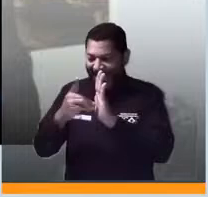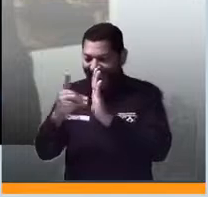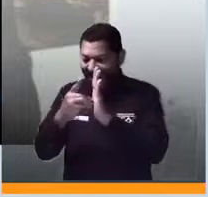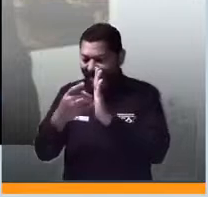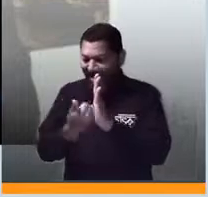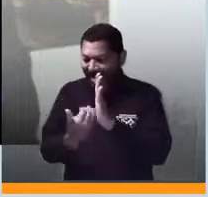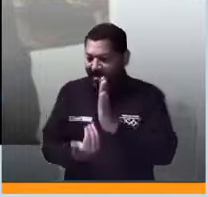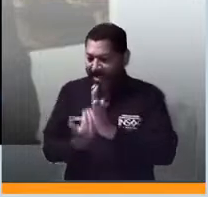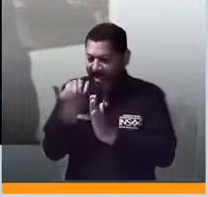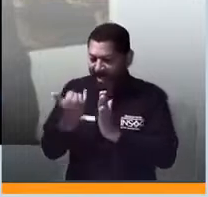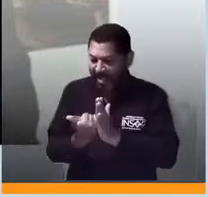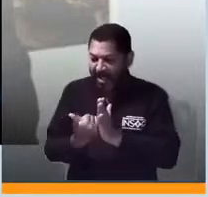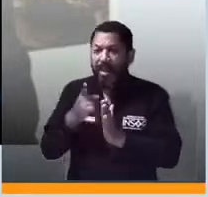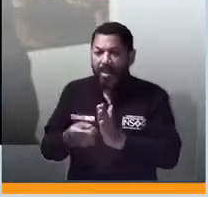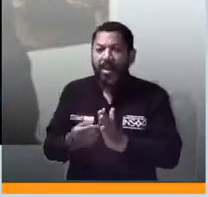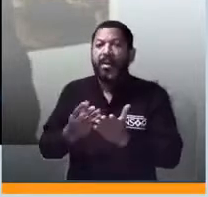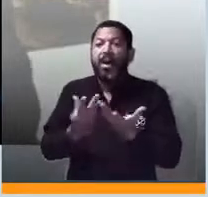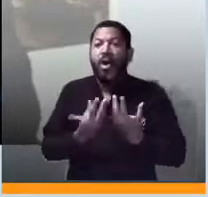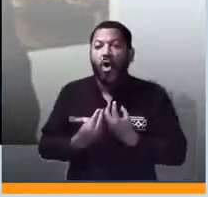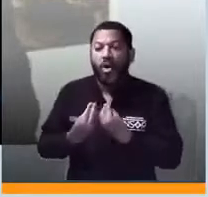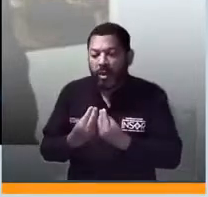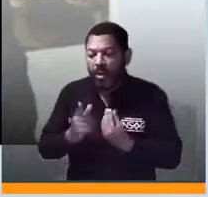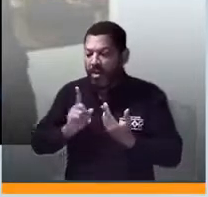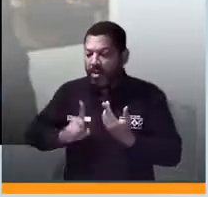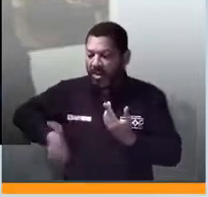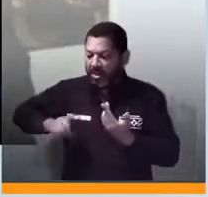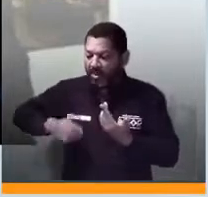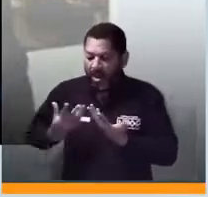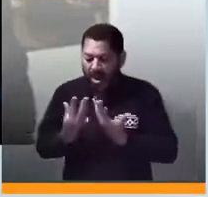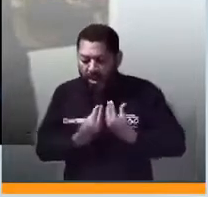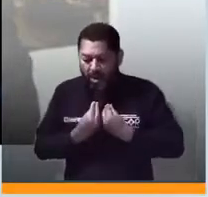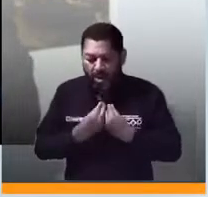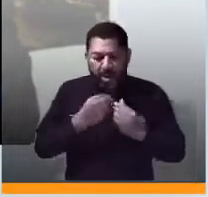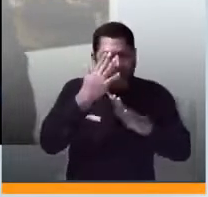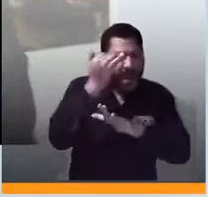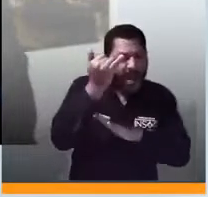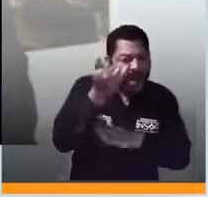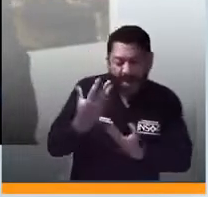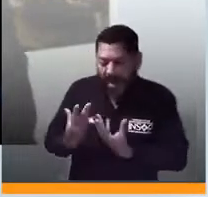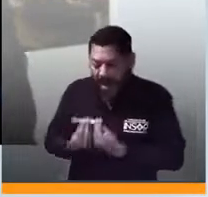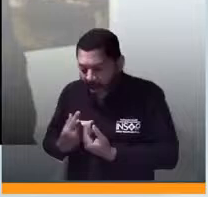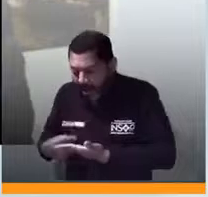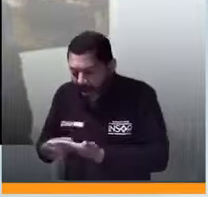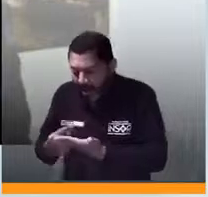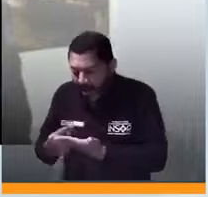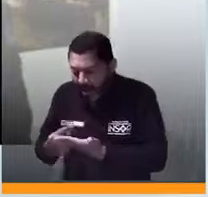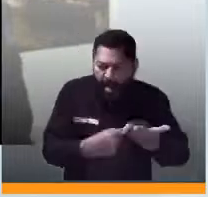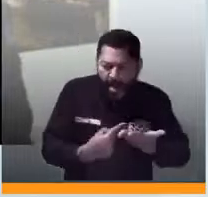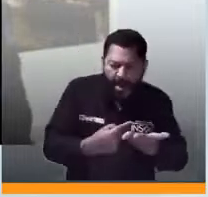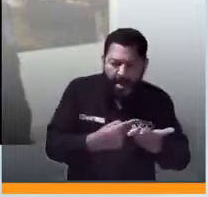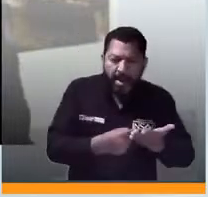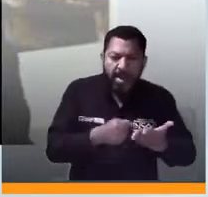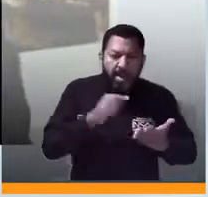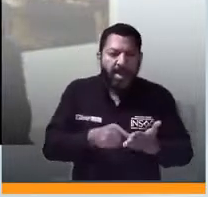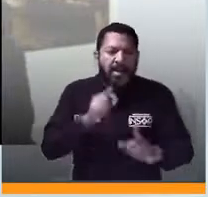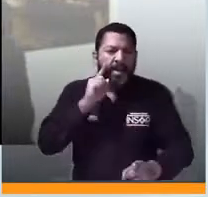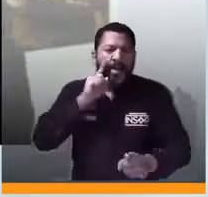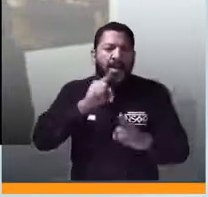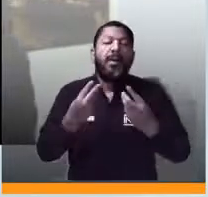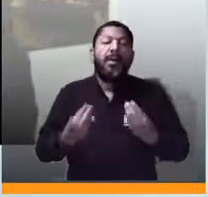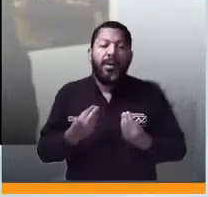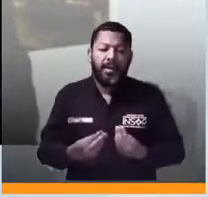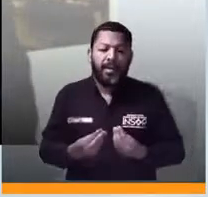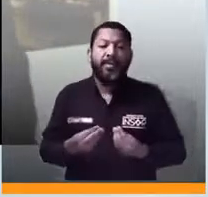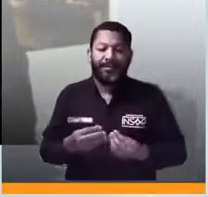una discusión permanente a través de los consejos de escuela y consejos académicos, pero todo el ejercicio está basado en la armonización